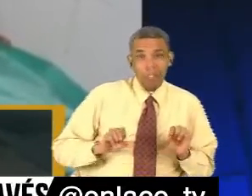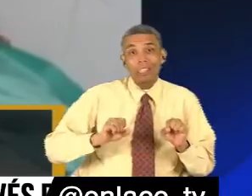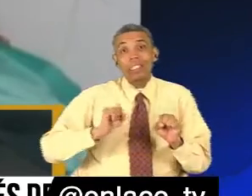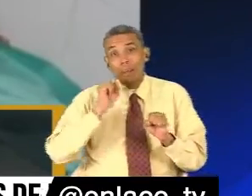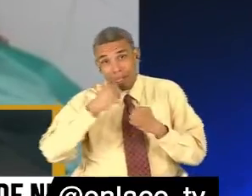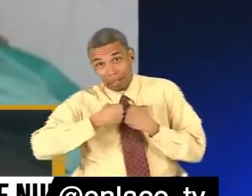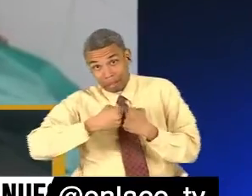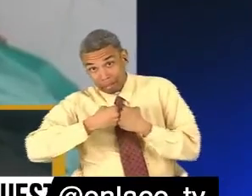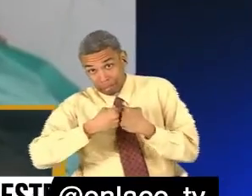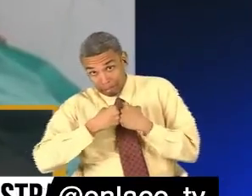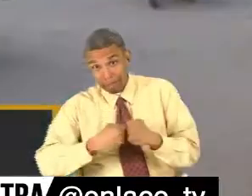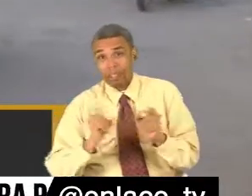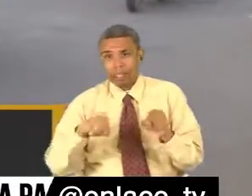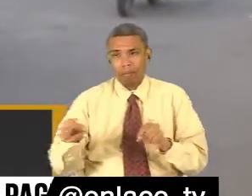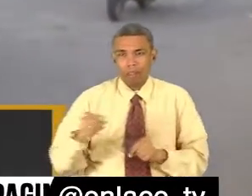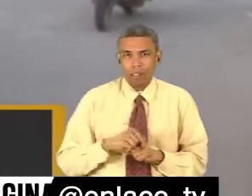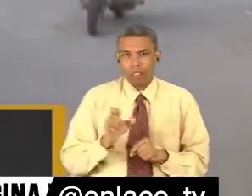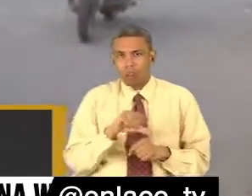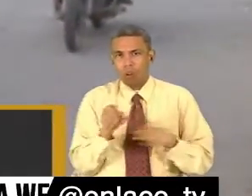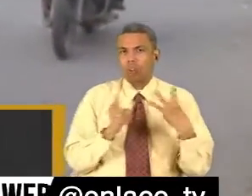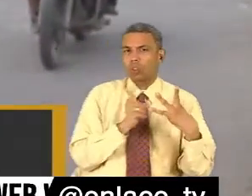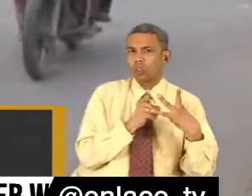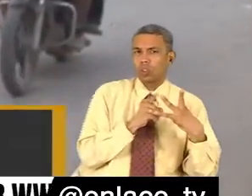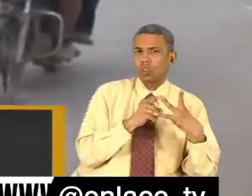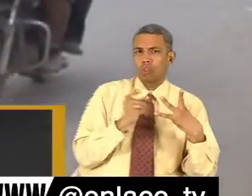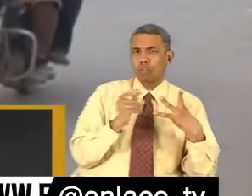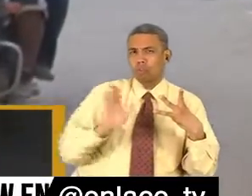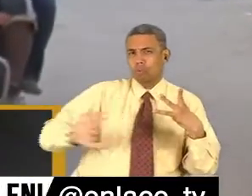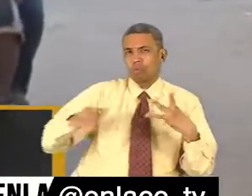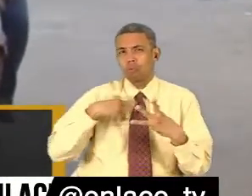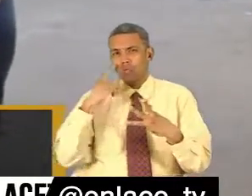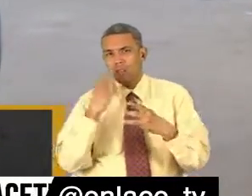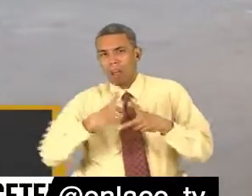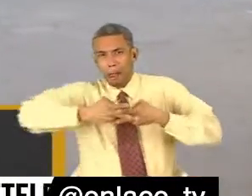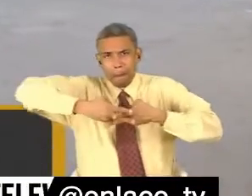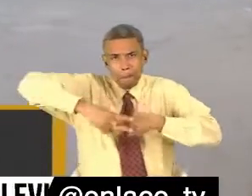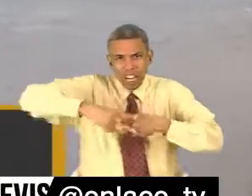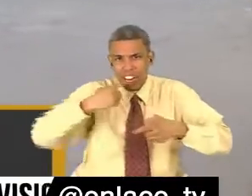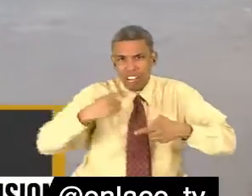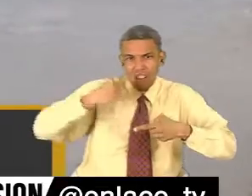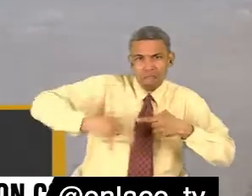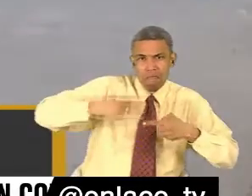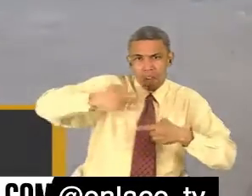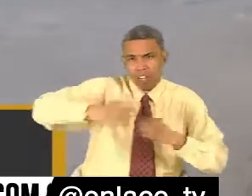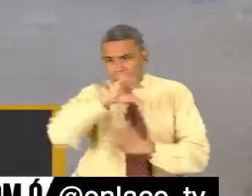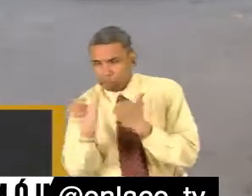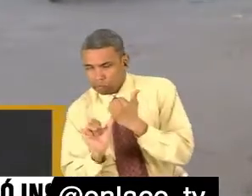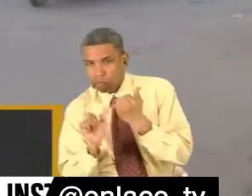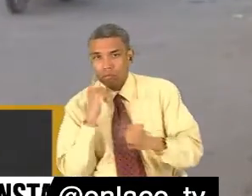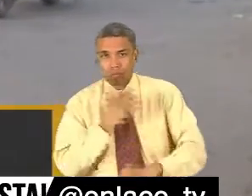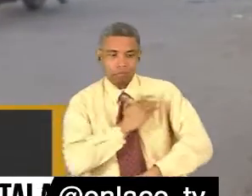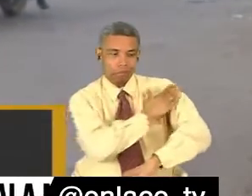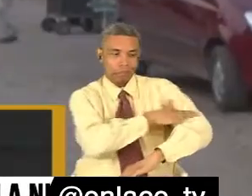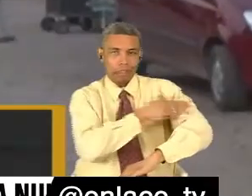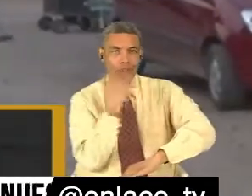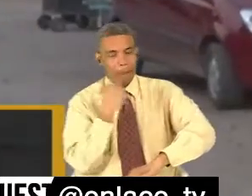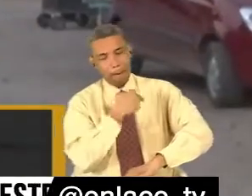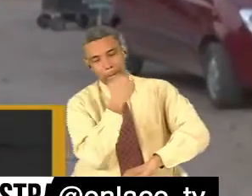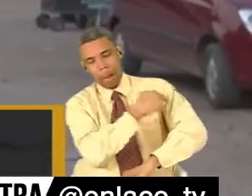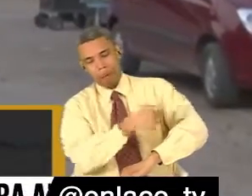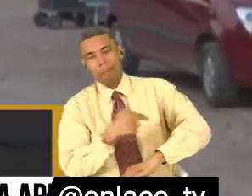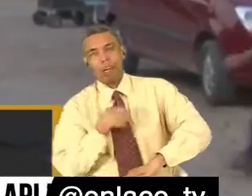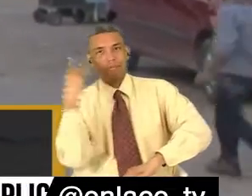rostro, mientras que la otra víctima, quien se dedicaba a labores de ayudante de mecánica, registra 3 heridas en su brazo izquierdo. Los involucrados,